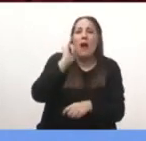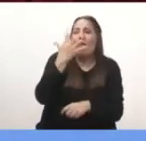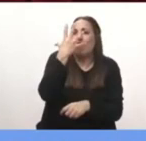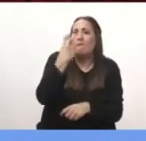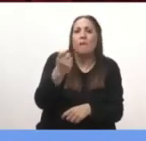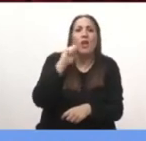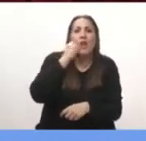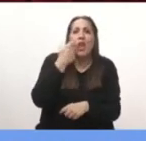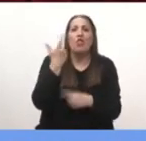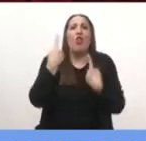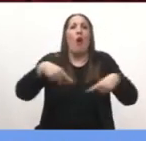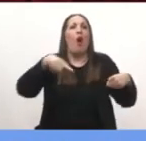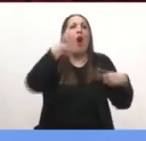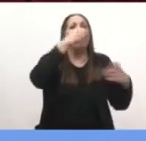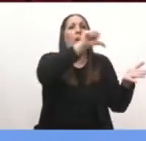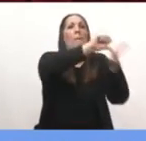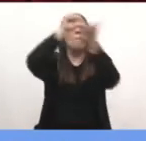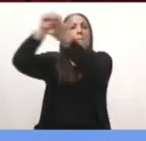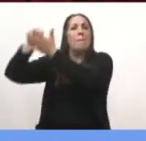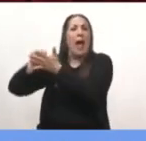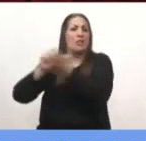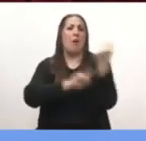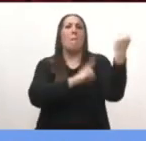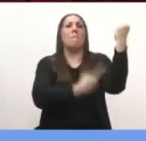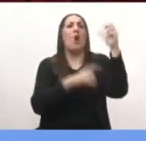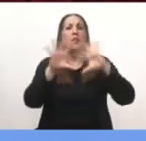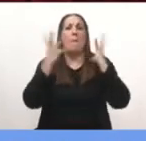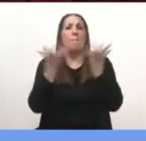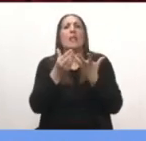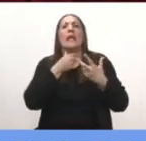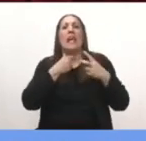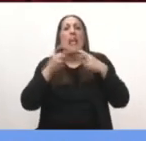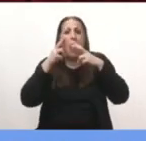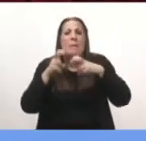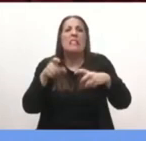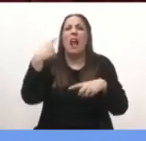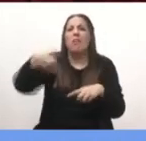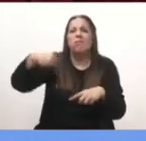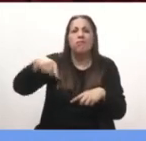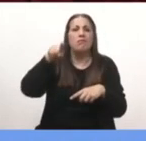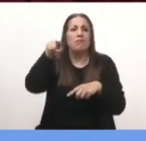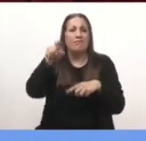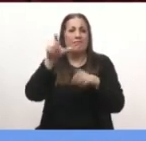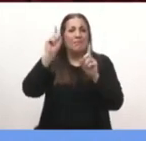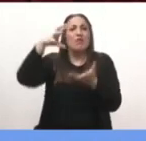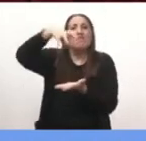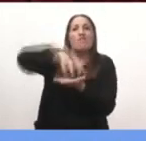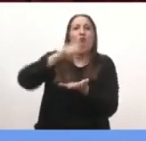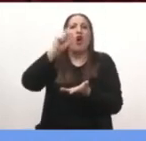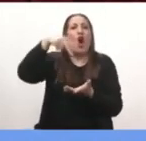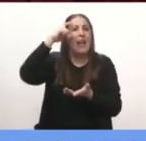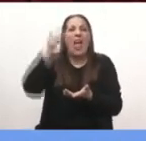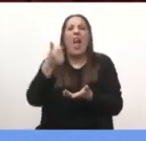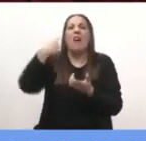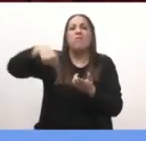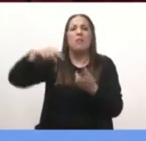países y potencias mundiales querían Investigar qué es lo que estaba haciendo la conea en ese lugar y